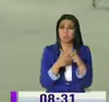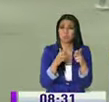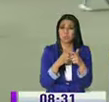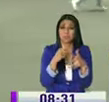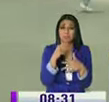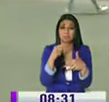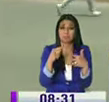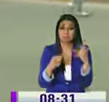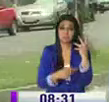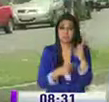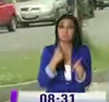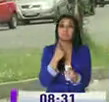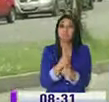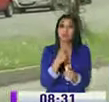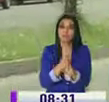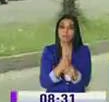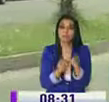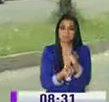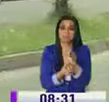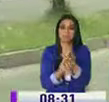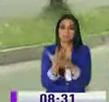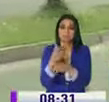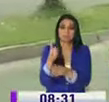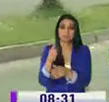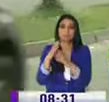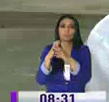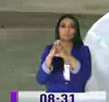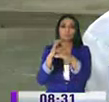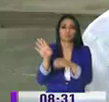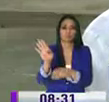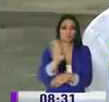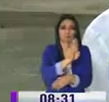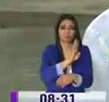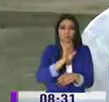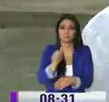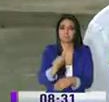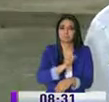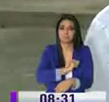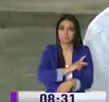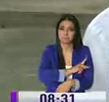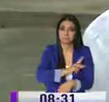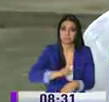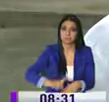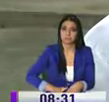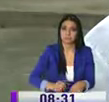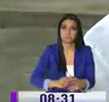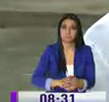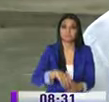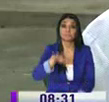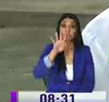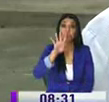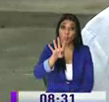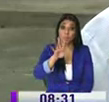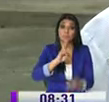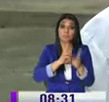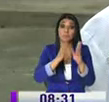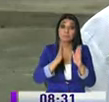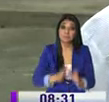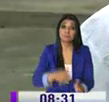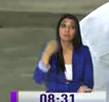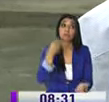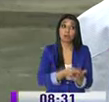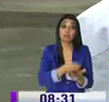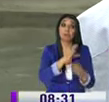hicieron que creen una línea de buses para su barrio por unos cuatro vecinos de solanda y compraron